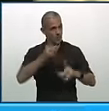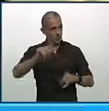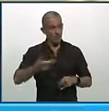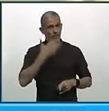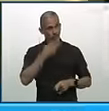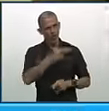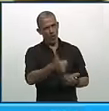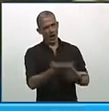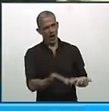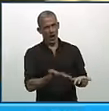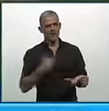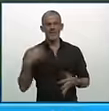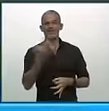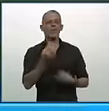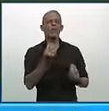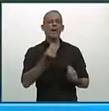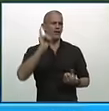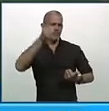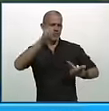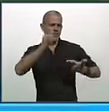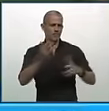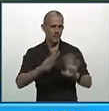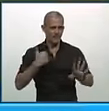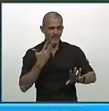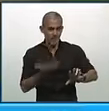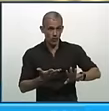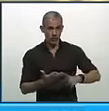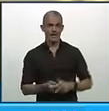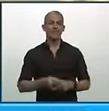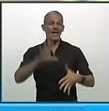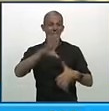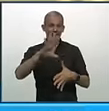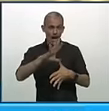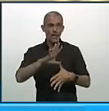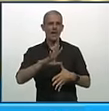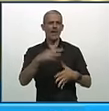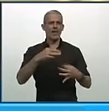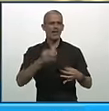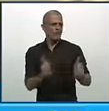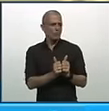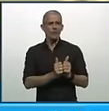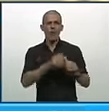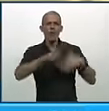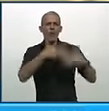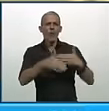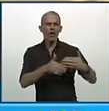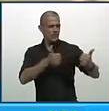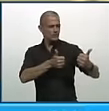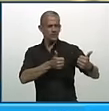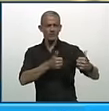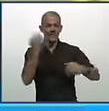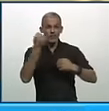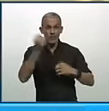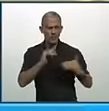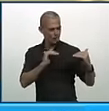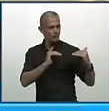fútbol y a venir a ganar títulos. Aparte de estar en el mejor equipo de Sudamérica, estar con uno de los mejores jugadores del fútbol suramericano,